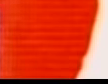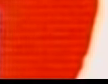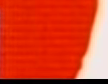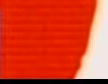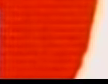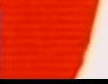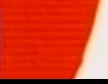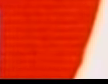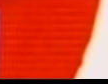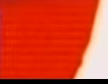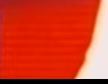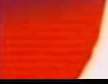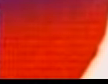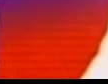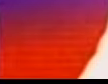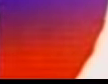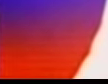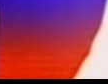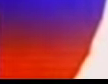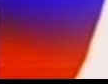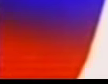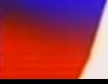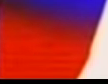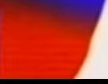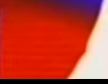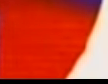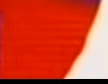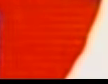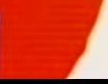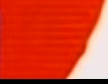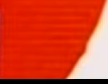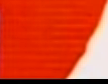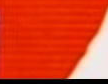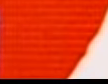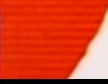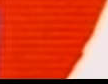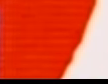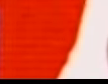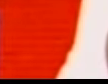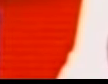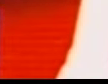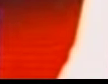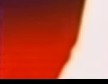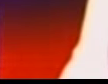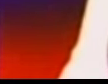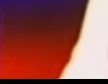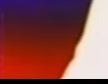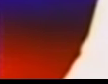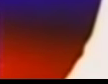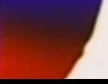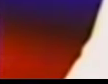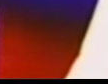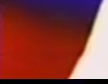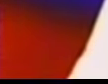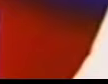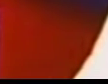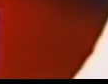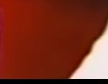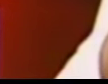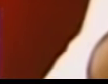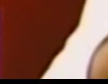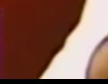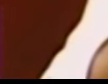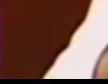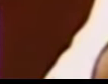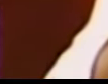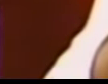día usan el un carro, el otro día usan el otro carro. Tener como segundo carro un carro eléctrico, o sea, para viajes largos, el primer carro. Pero para uso